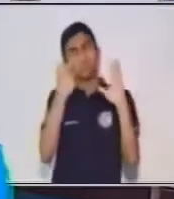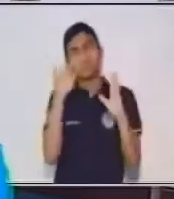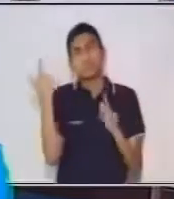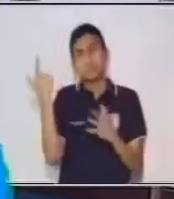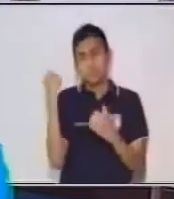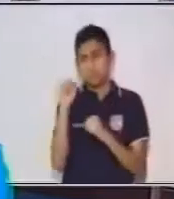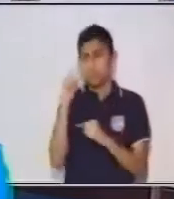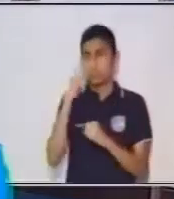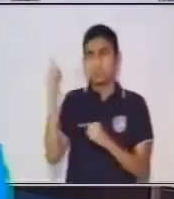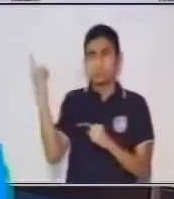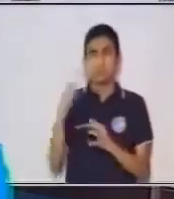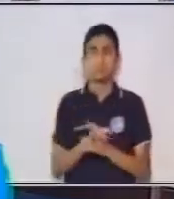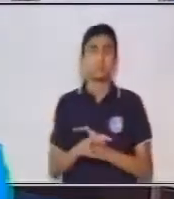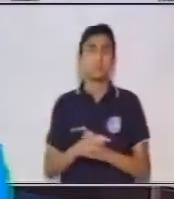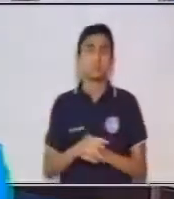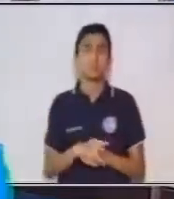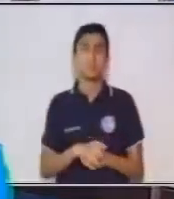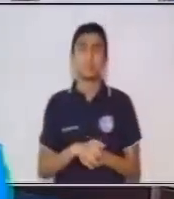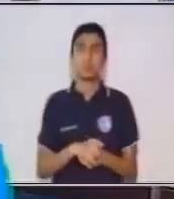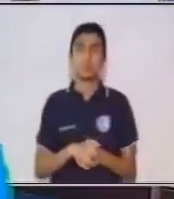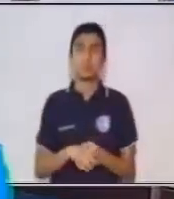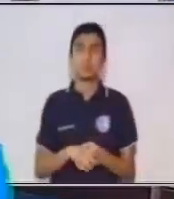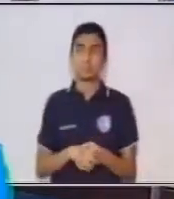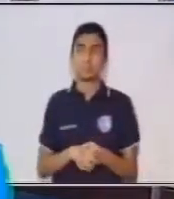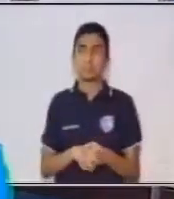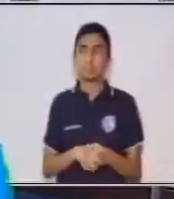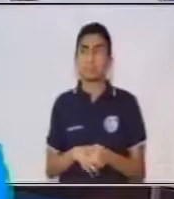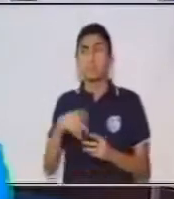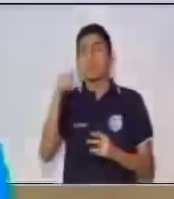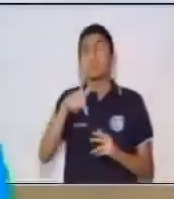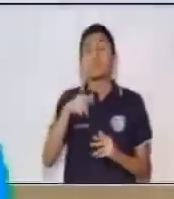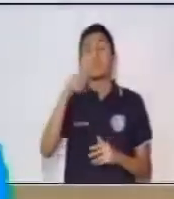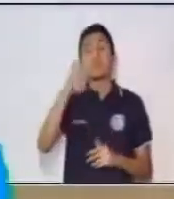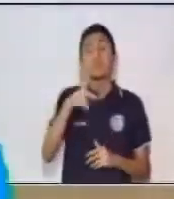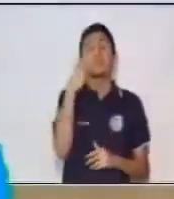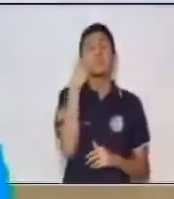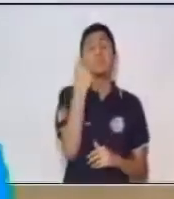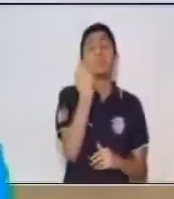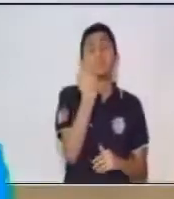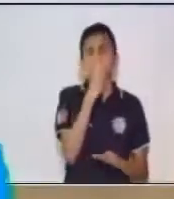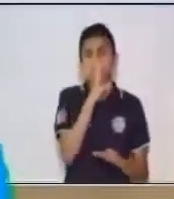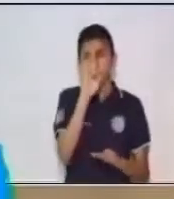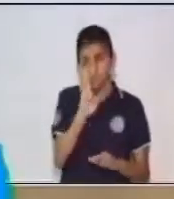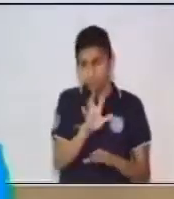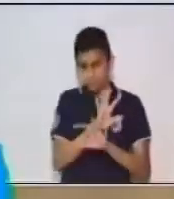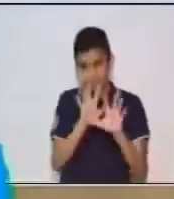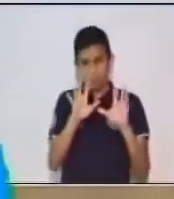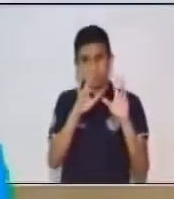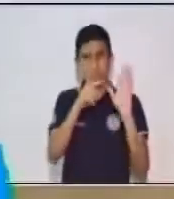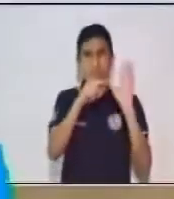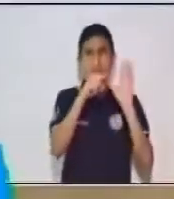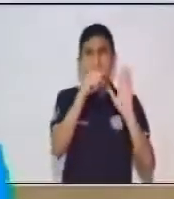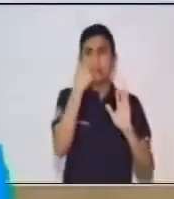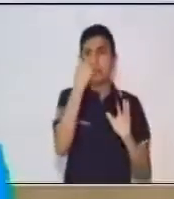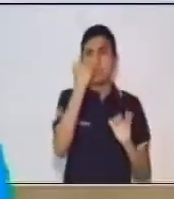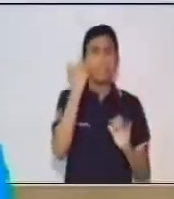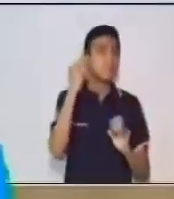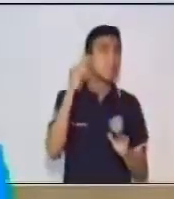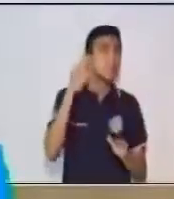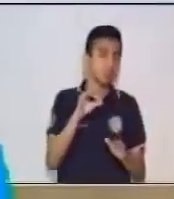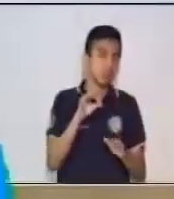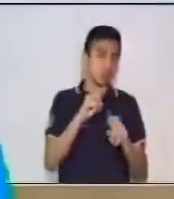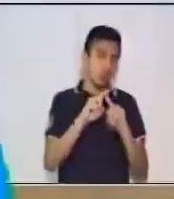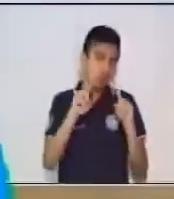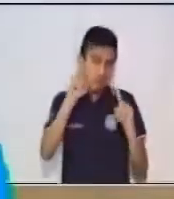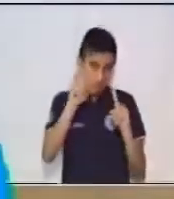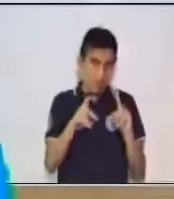menos da menos. Y ahora debo de buscar entonces, como son signos diferentes los que tengo,